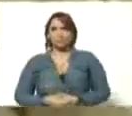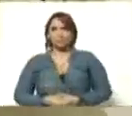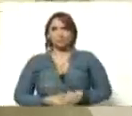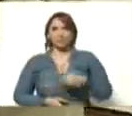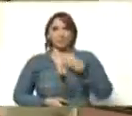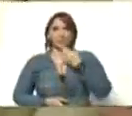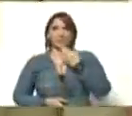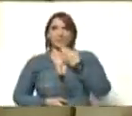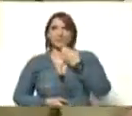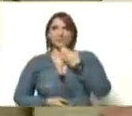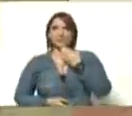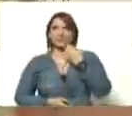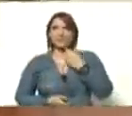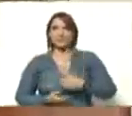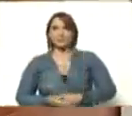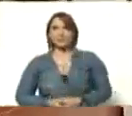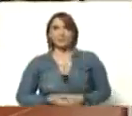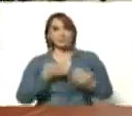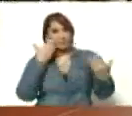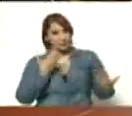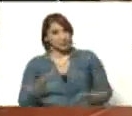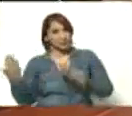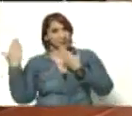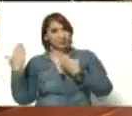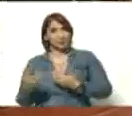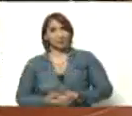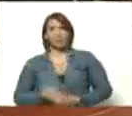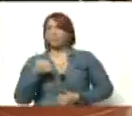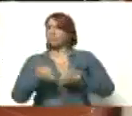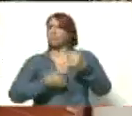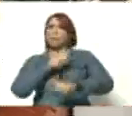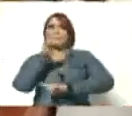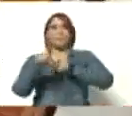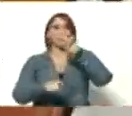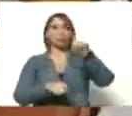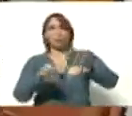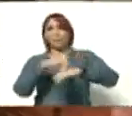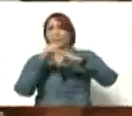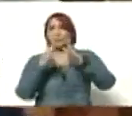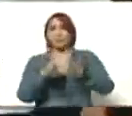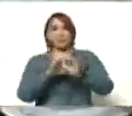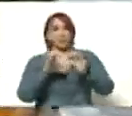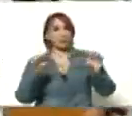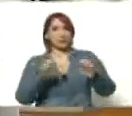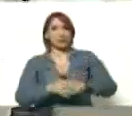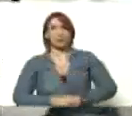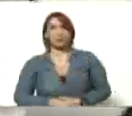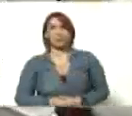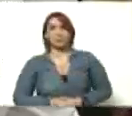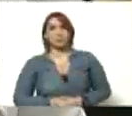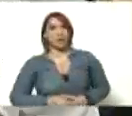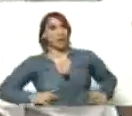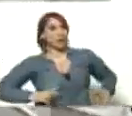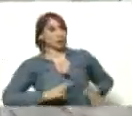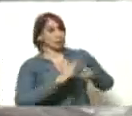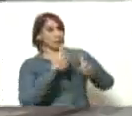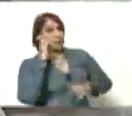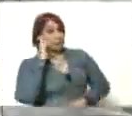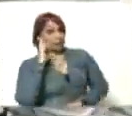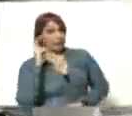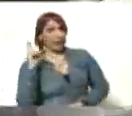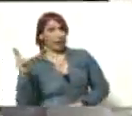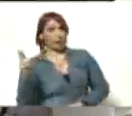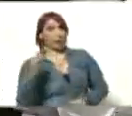Bueno, da la entrevista, Yelixa. ¿Qué le van a preguntar a la ministra? Nos encontramos aquí, vicepresidente. Esta es una radio de